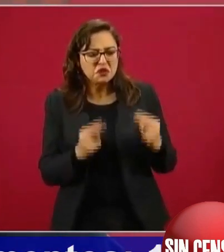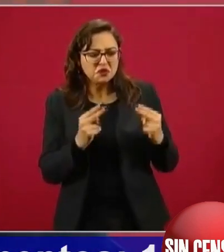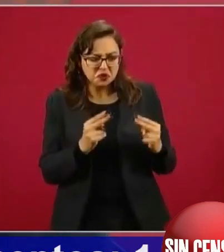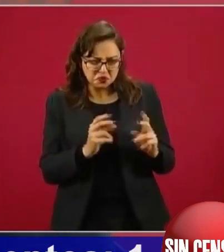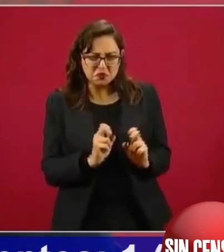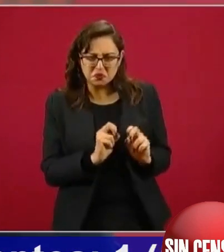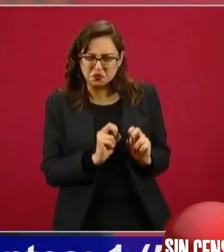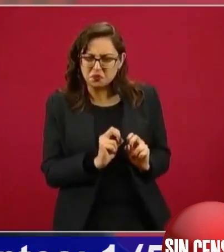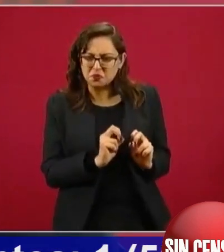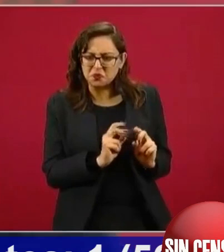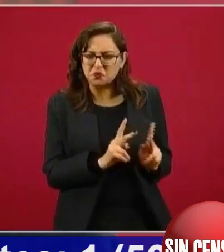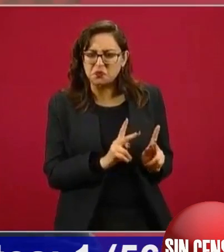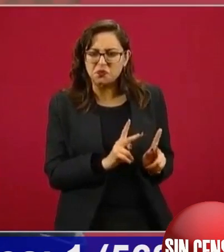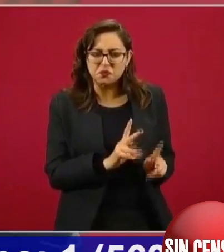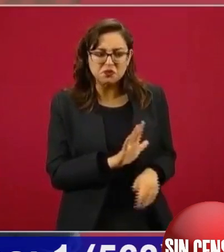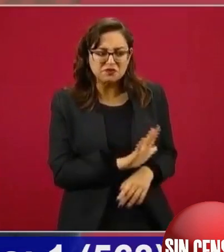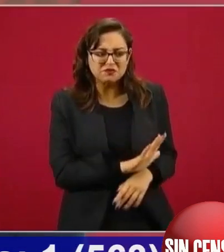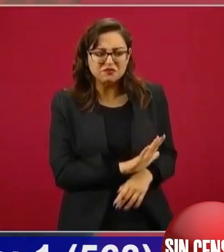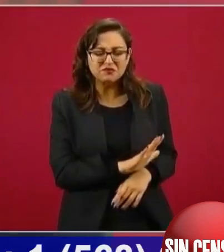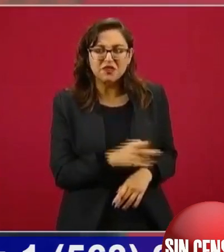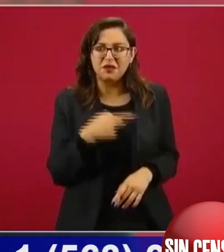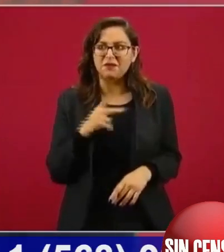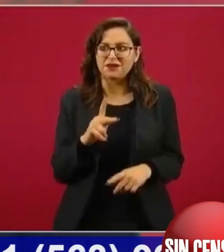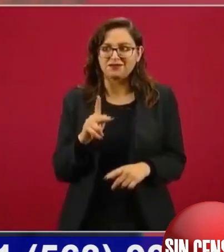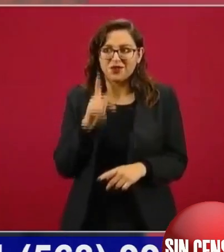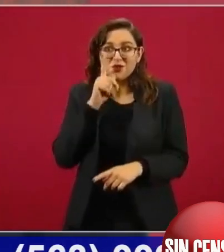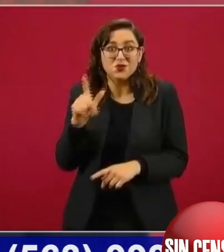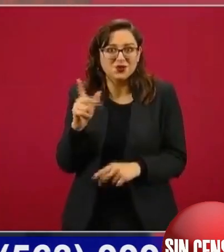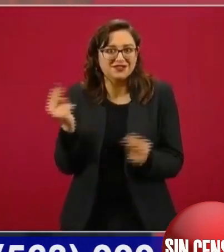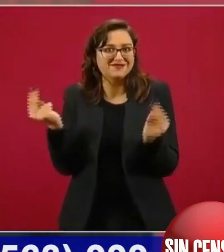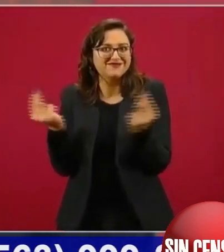pero se tiene que electrificar a México,